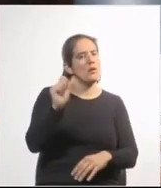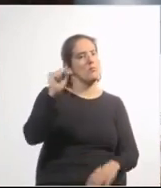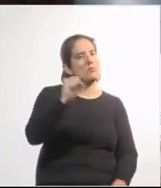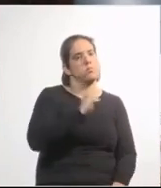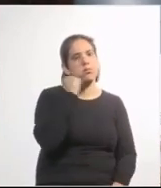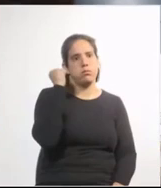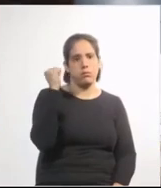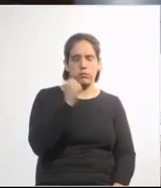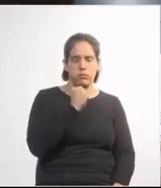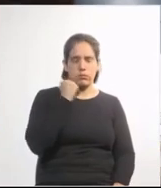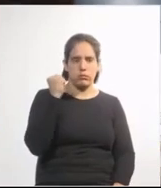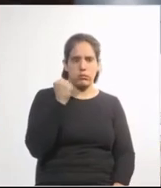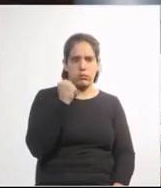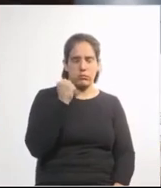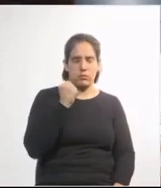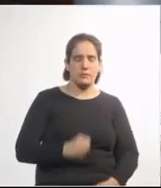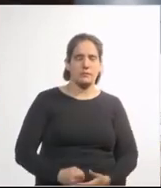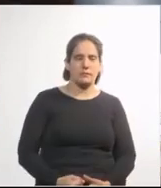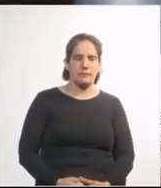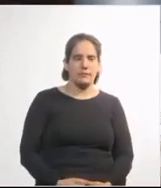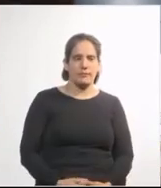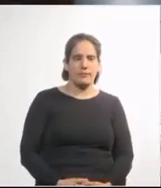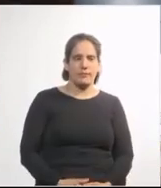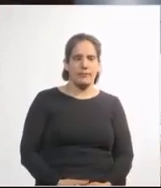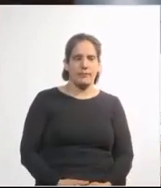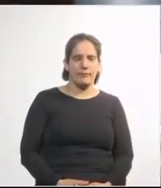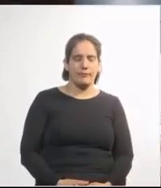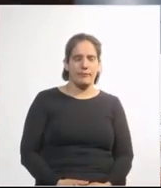tan fundamental como el Poder Judicial.